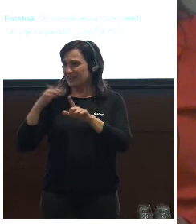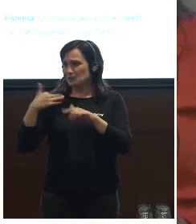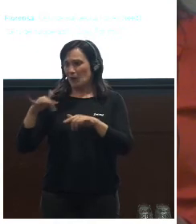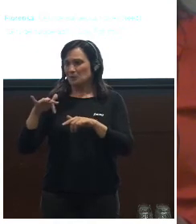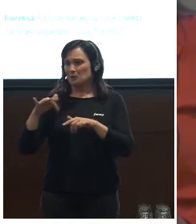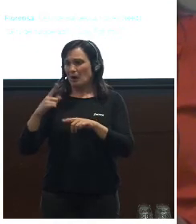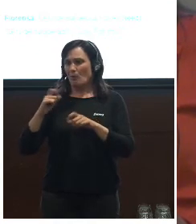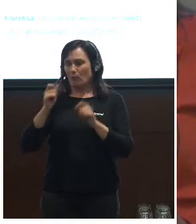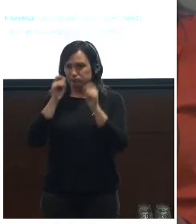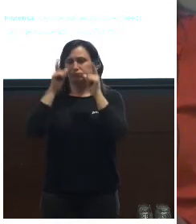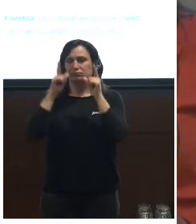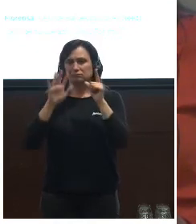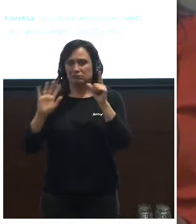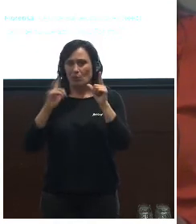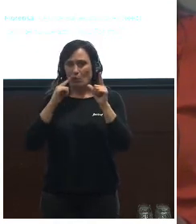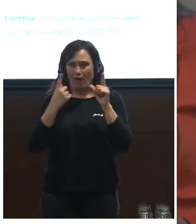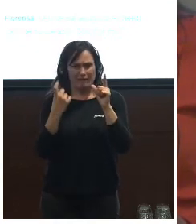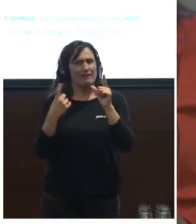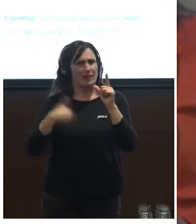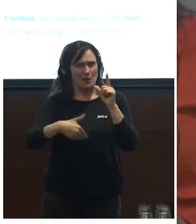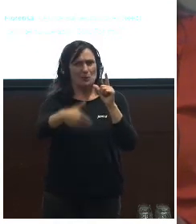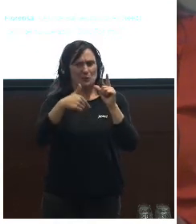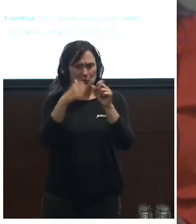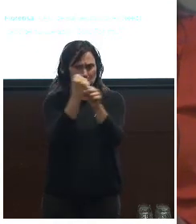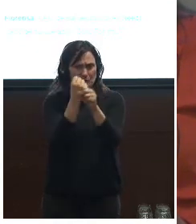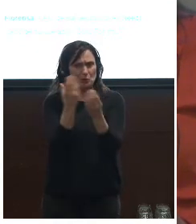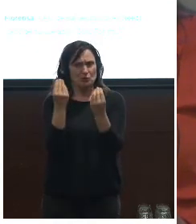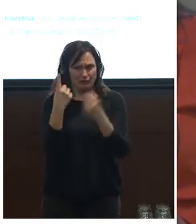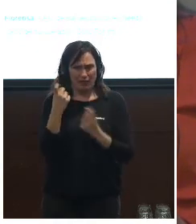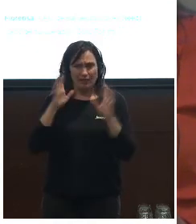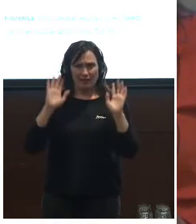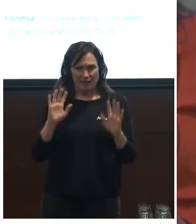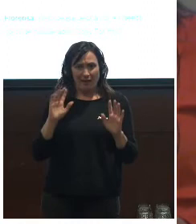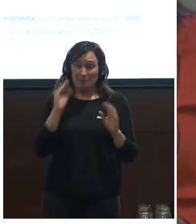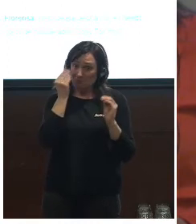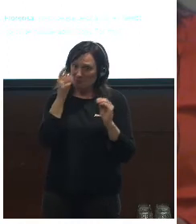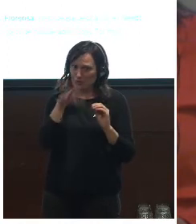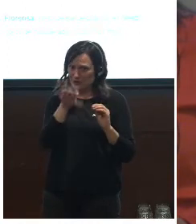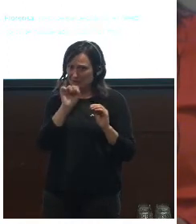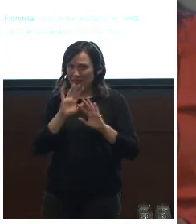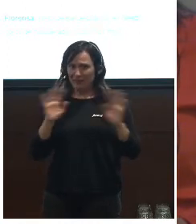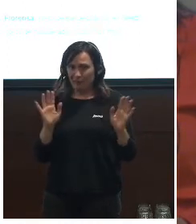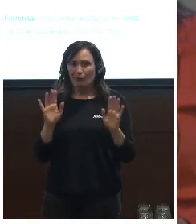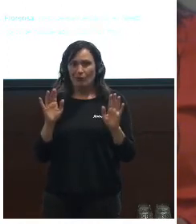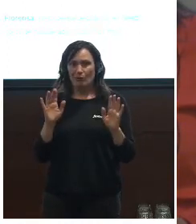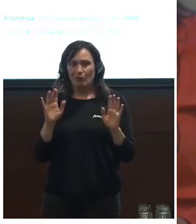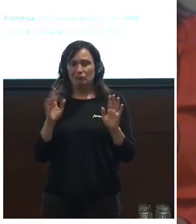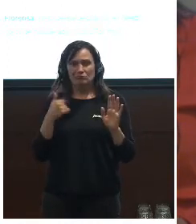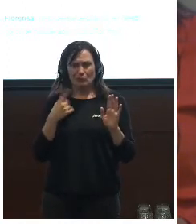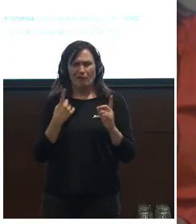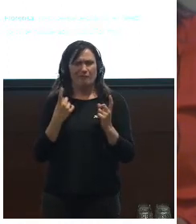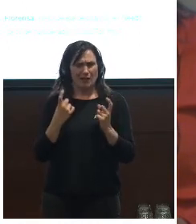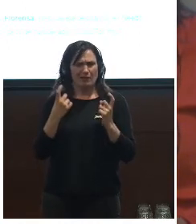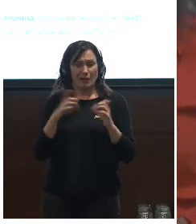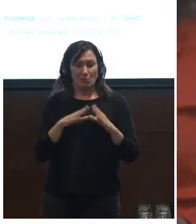realidad, ¿no? Nos ha dicho que estamos muy lejos todavía, creo que es lo que he entendido, de decir que